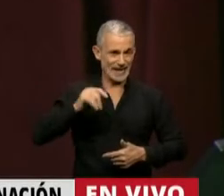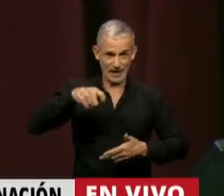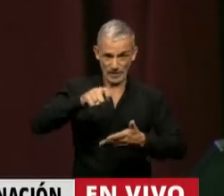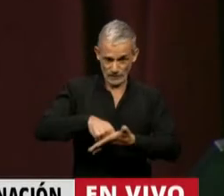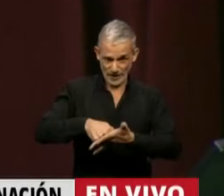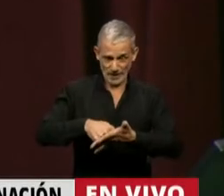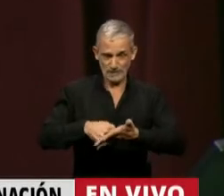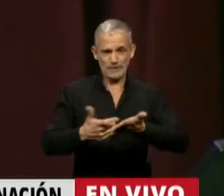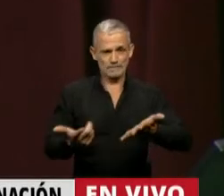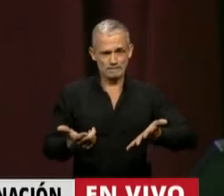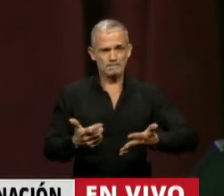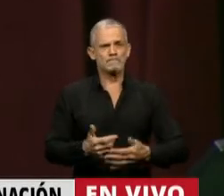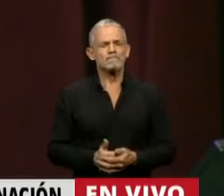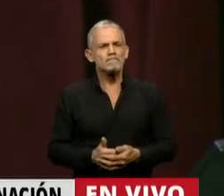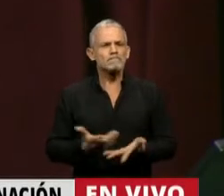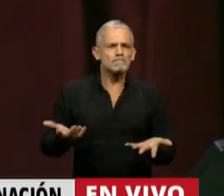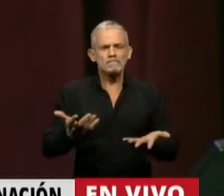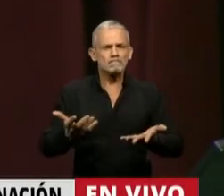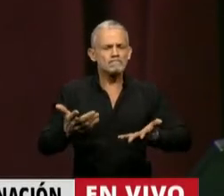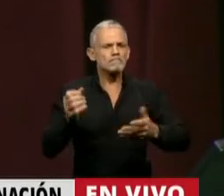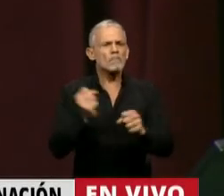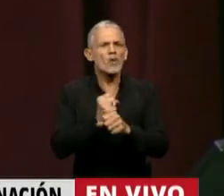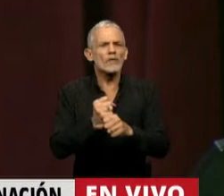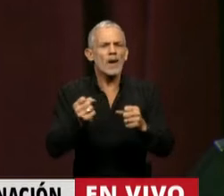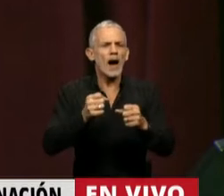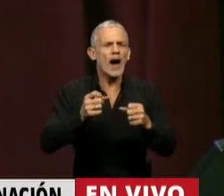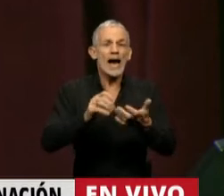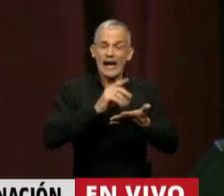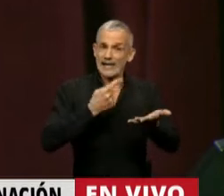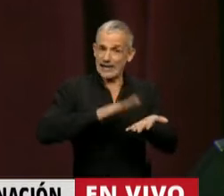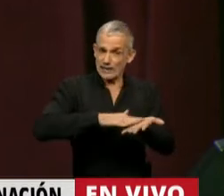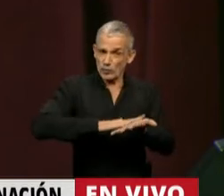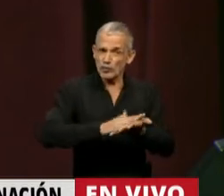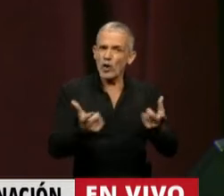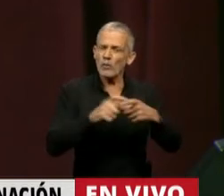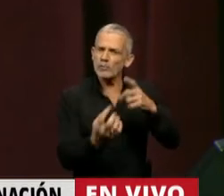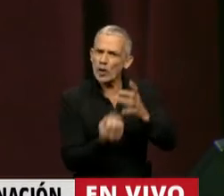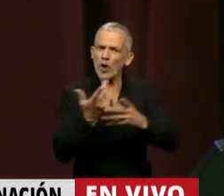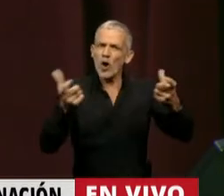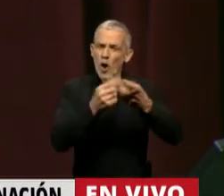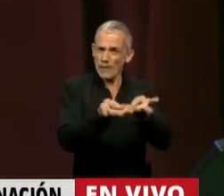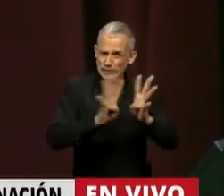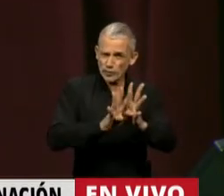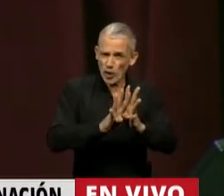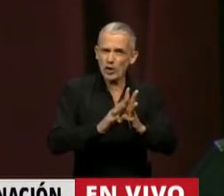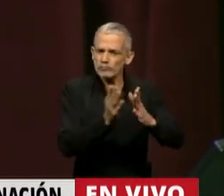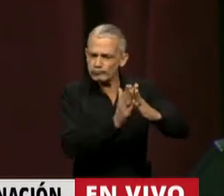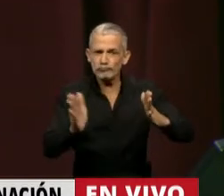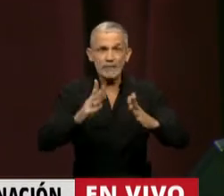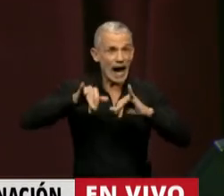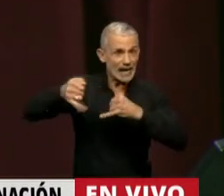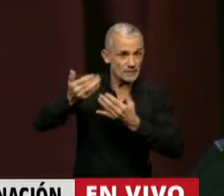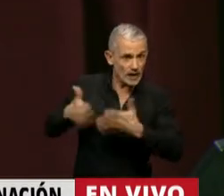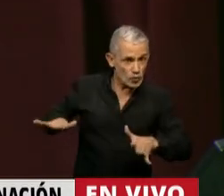Corresponde, por lo tanto, ratificar la validez de la resolución de la comisión y tratar y aceptar